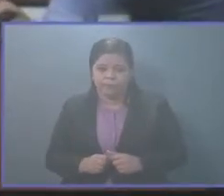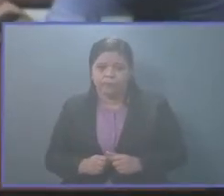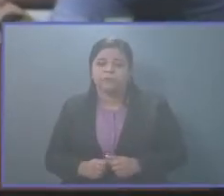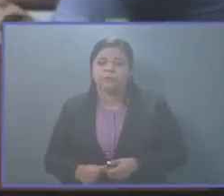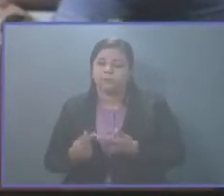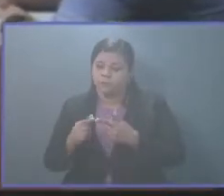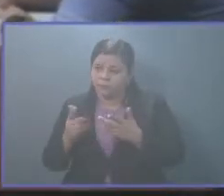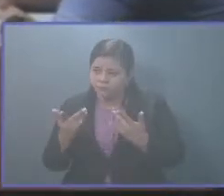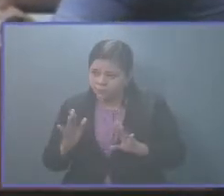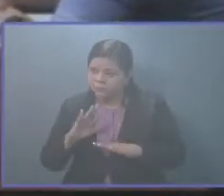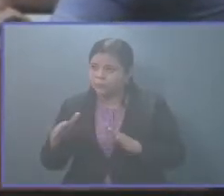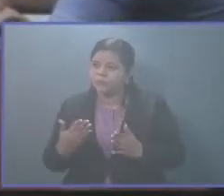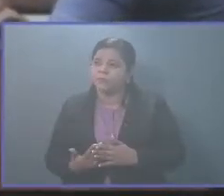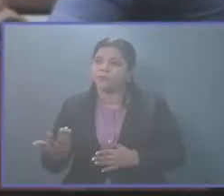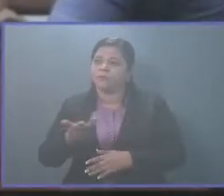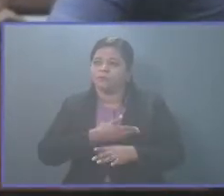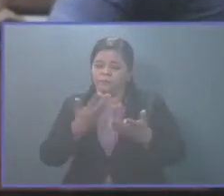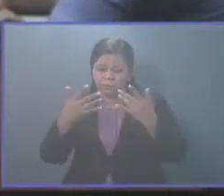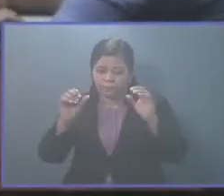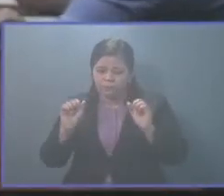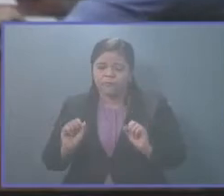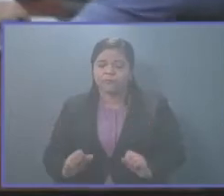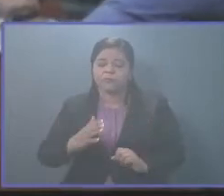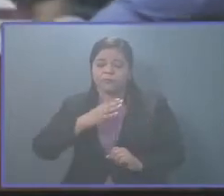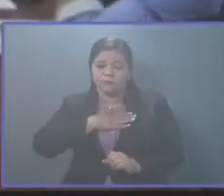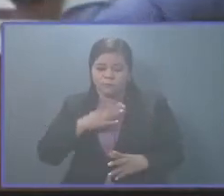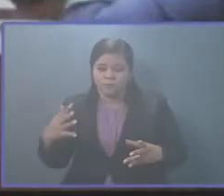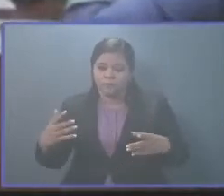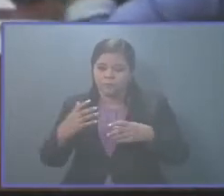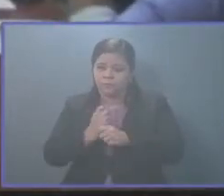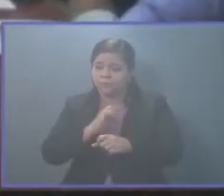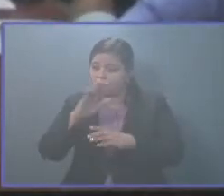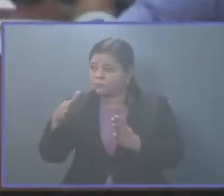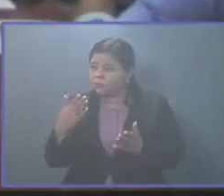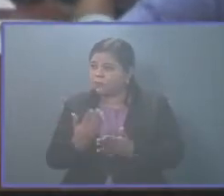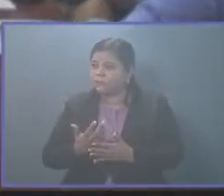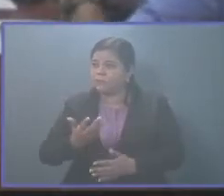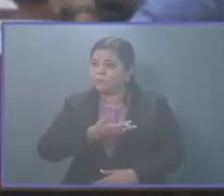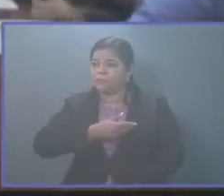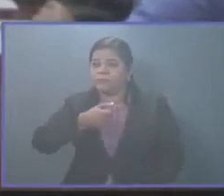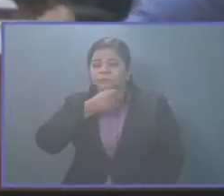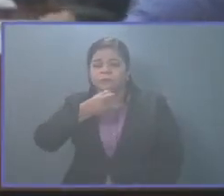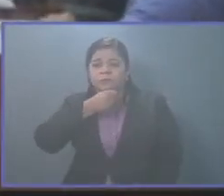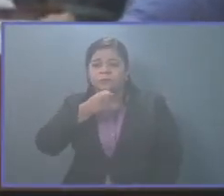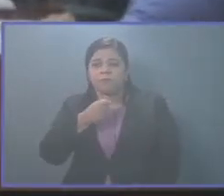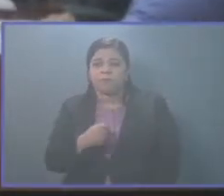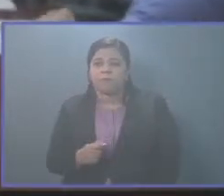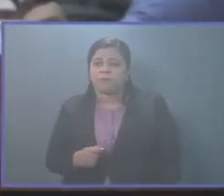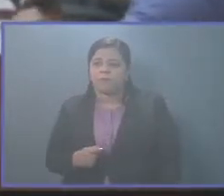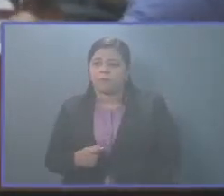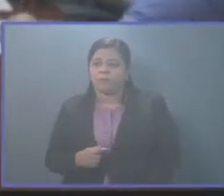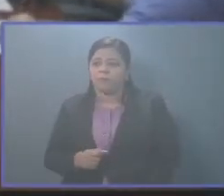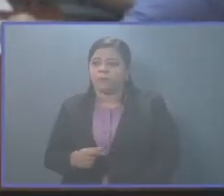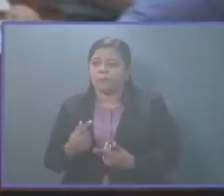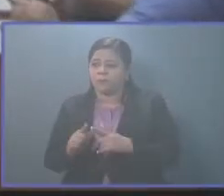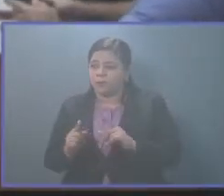lo puedan tener y tal vez solo por las conclusiones que se hacen en el informe, ¿verdad? Para que quede también consignado.